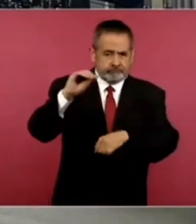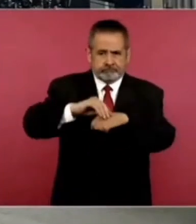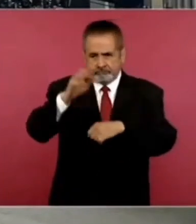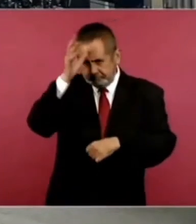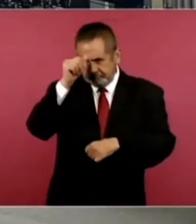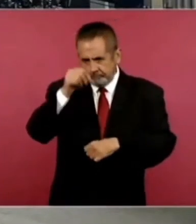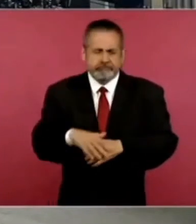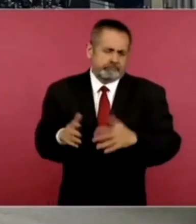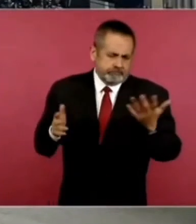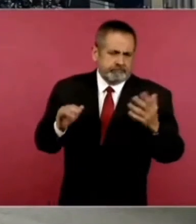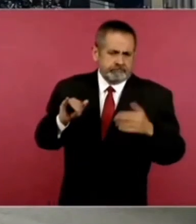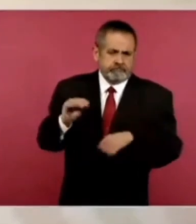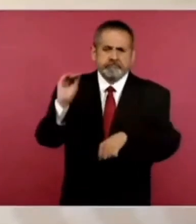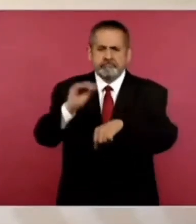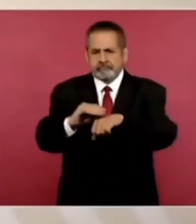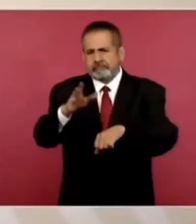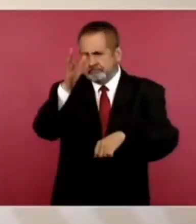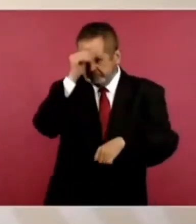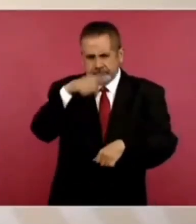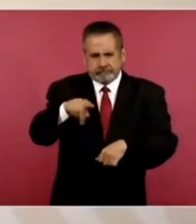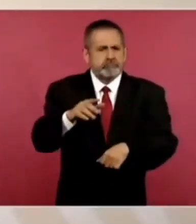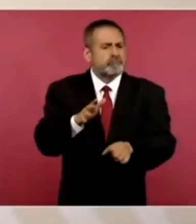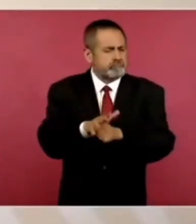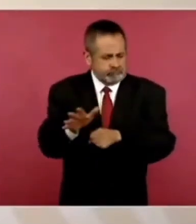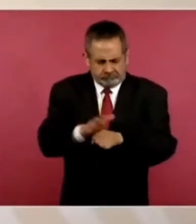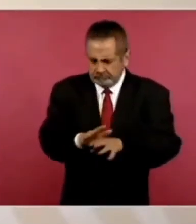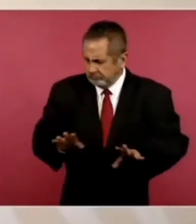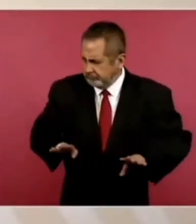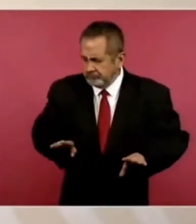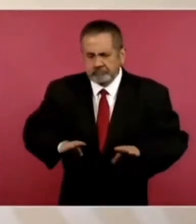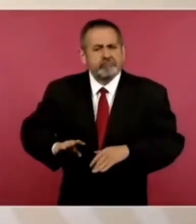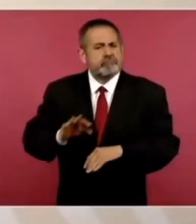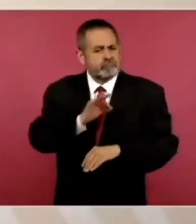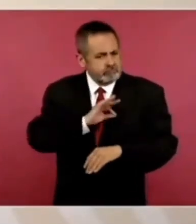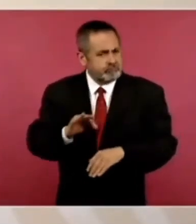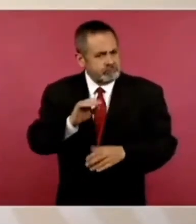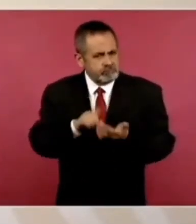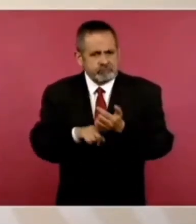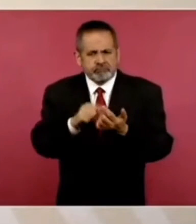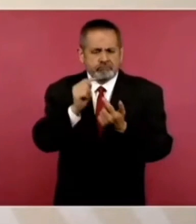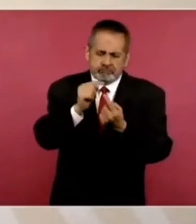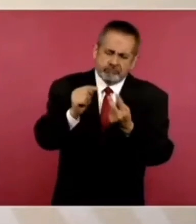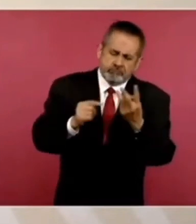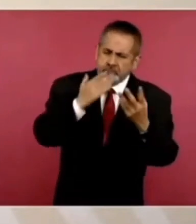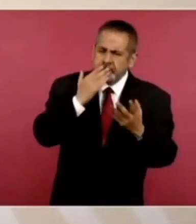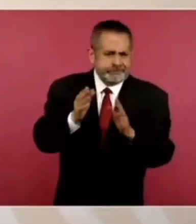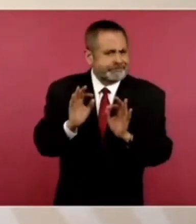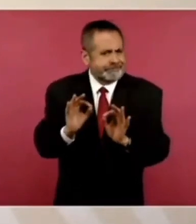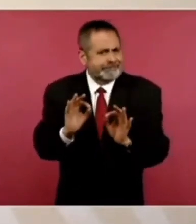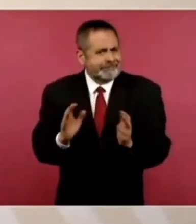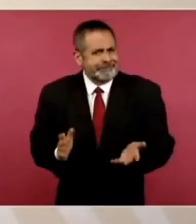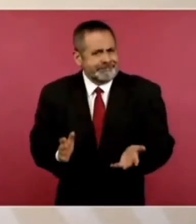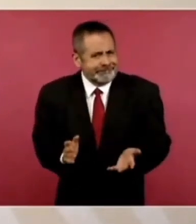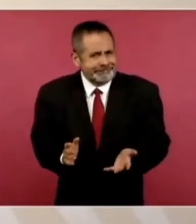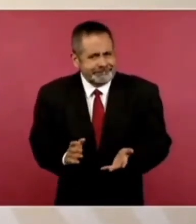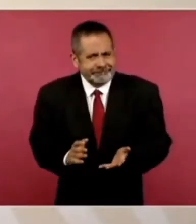se pongan de acuerdo. Hay condiciones muy favorables porque son